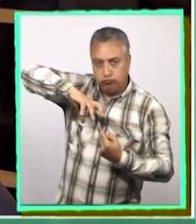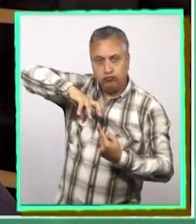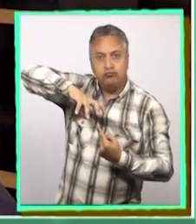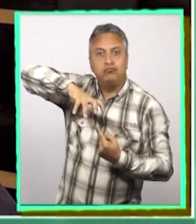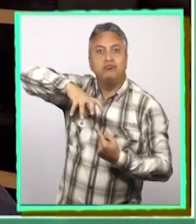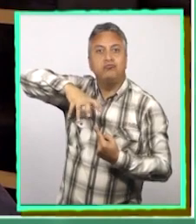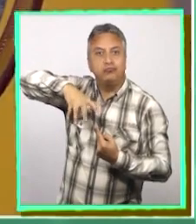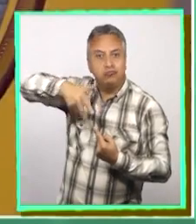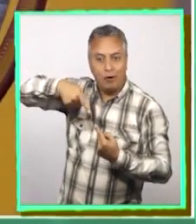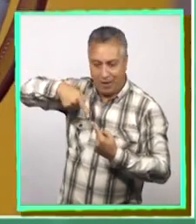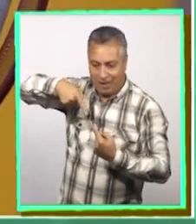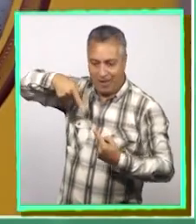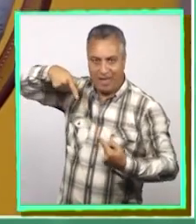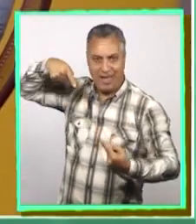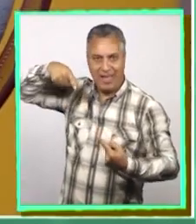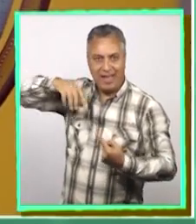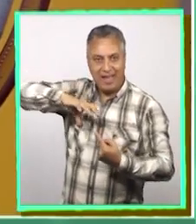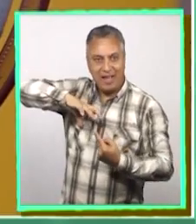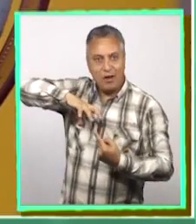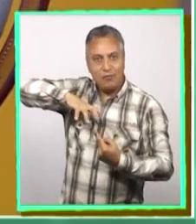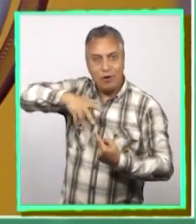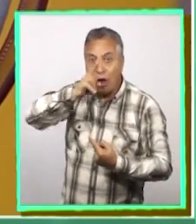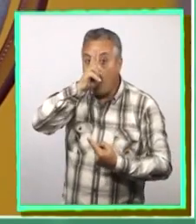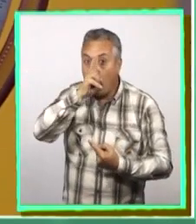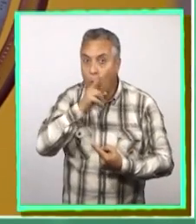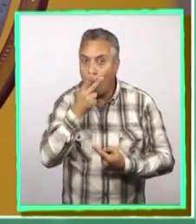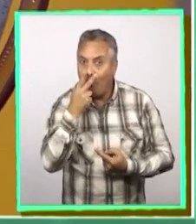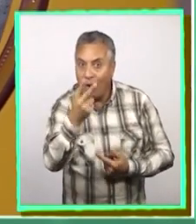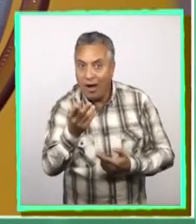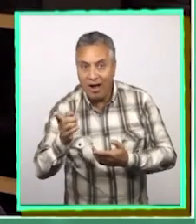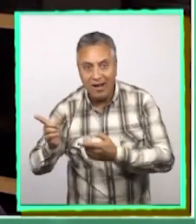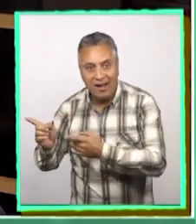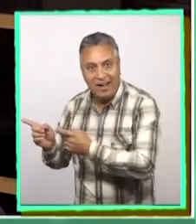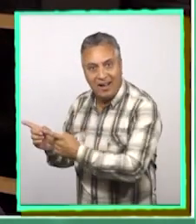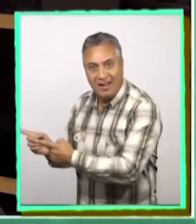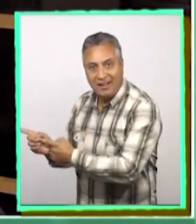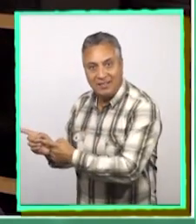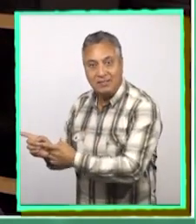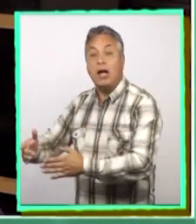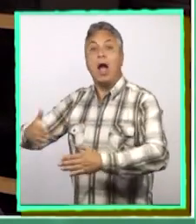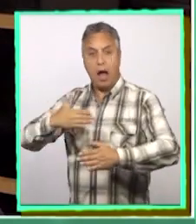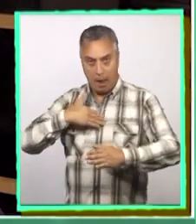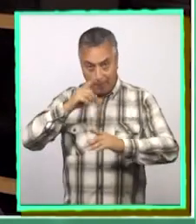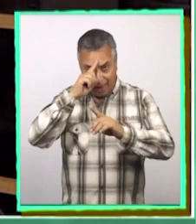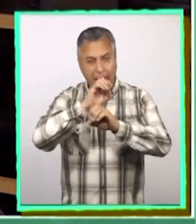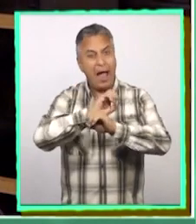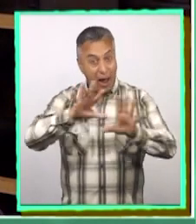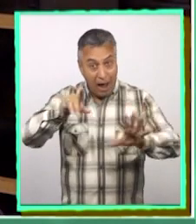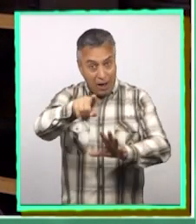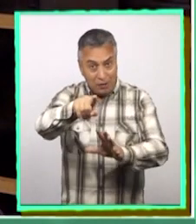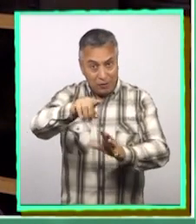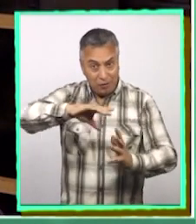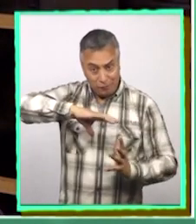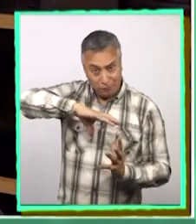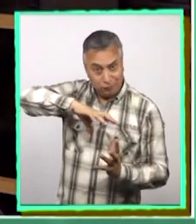gira sobre su eje de rotación, como lo estoy mostrando aquí. La rotación a mí me queda clara. ¿Y a